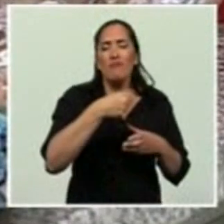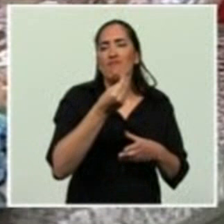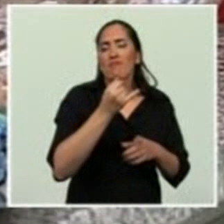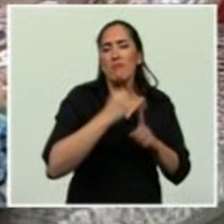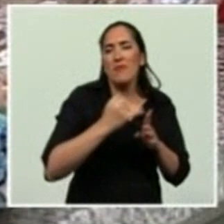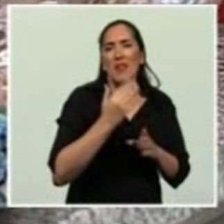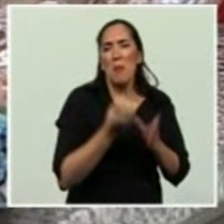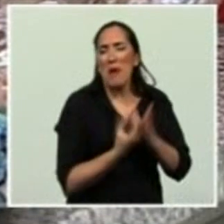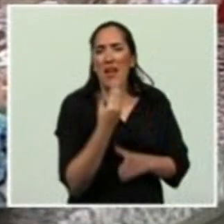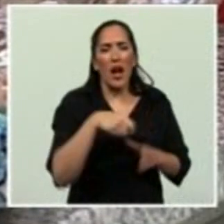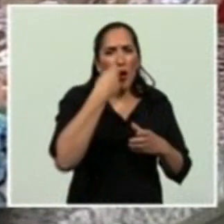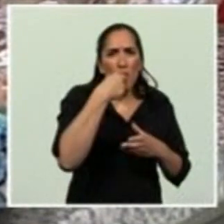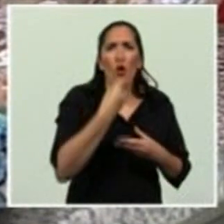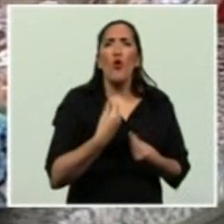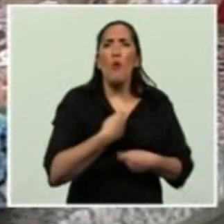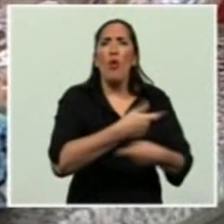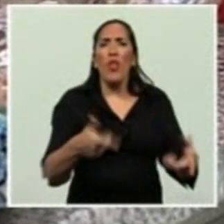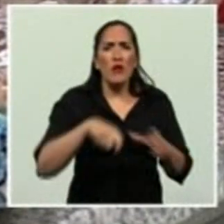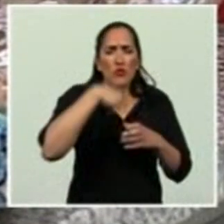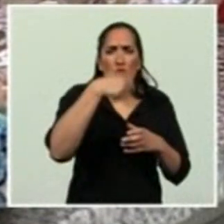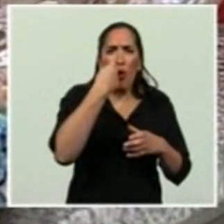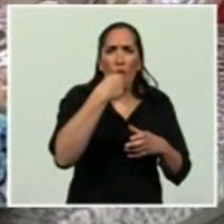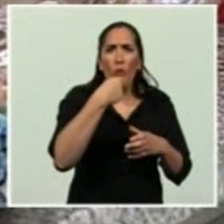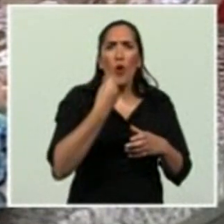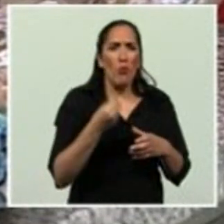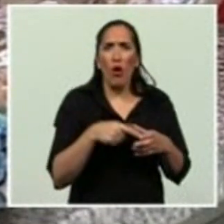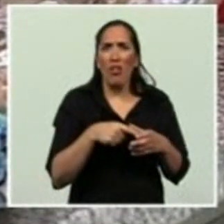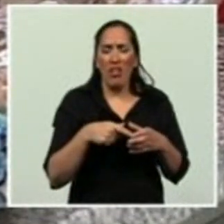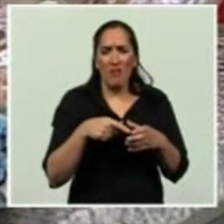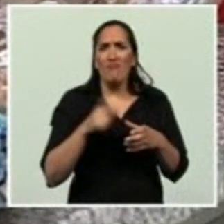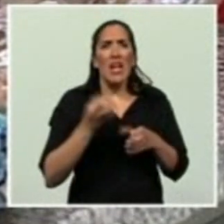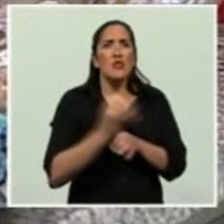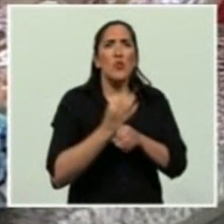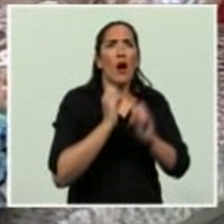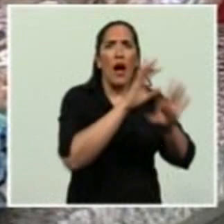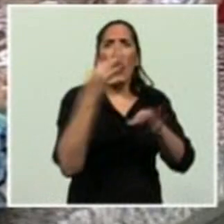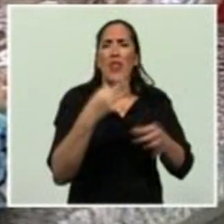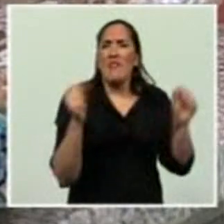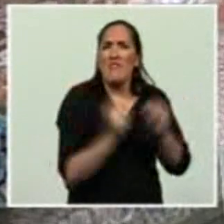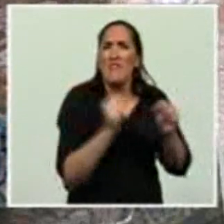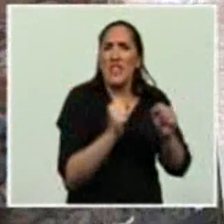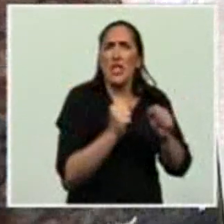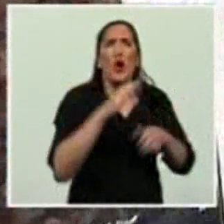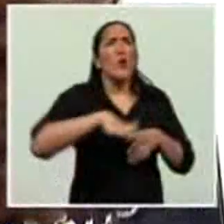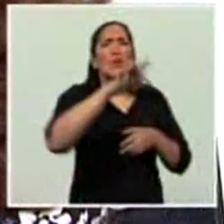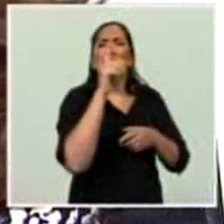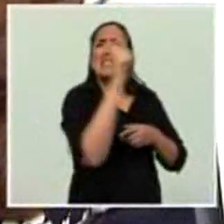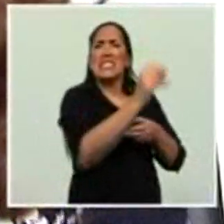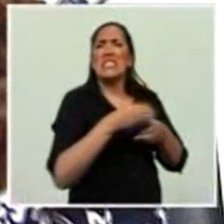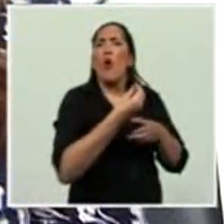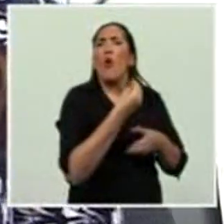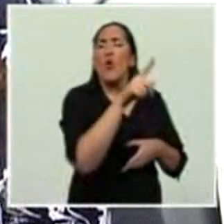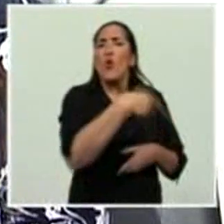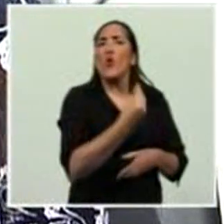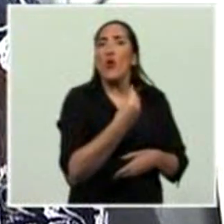teníamos un problema con los yurit Cómo llegábamos con El yogur con la cadena de frío a los colegios alejados esta gente